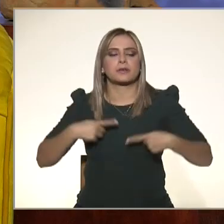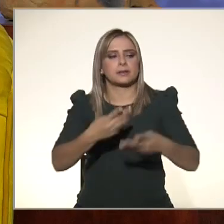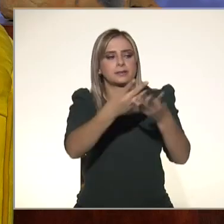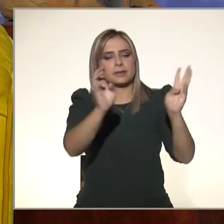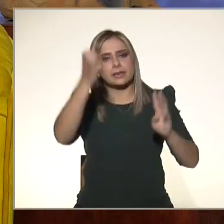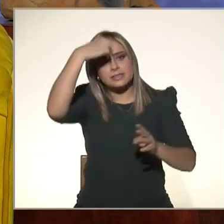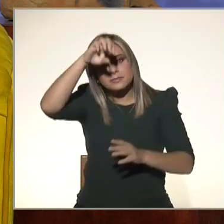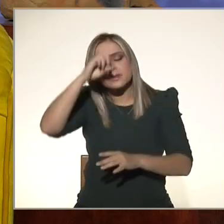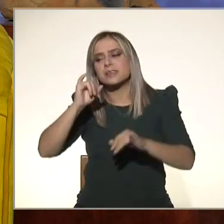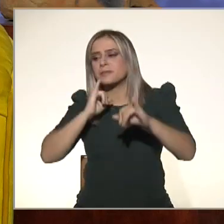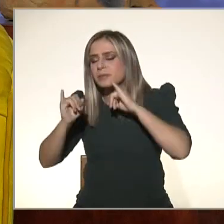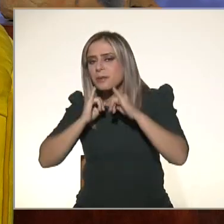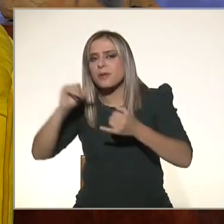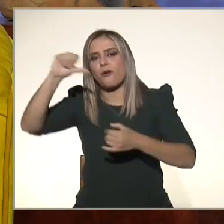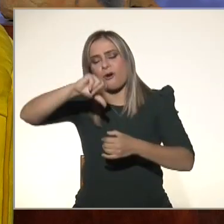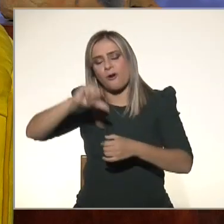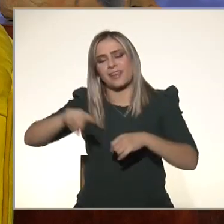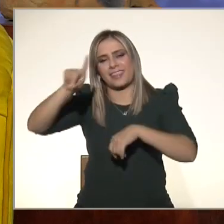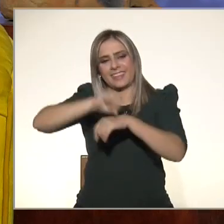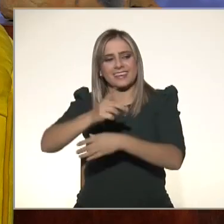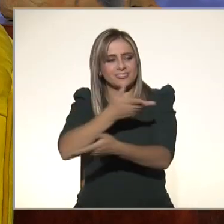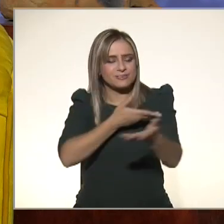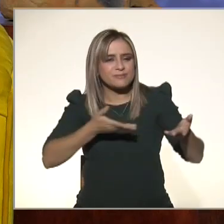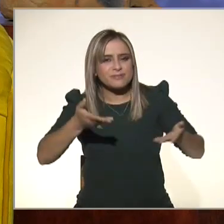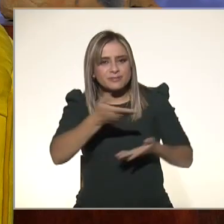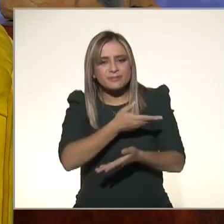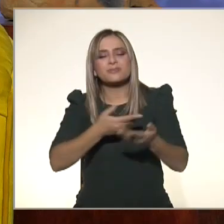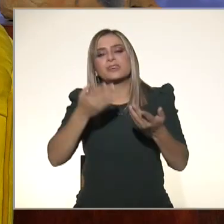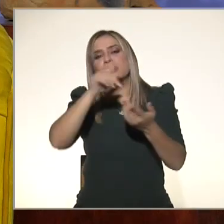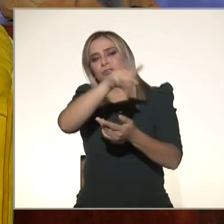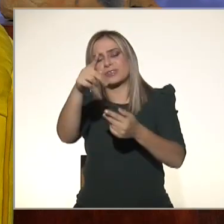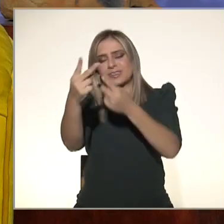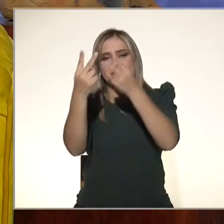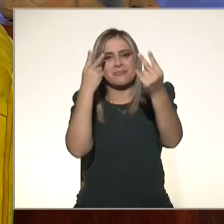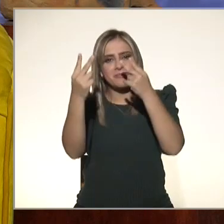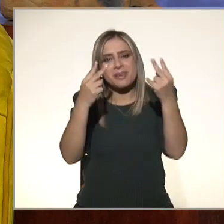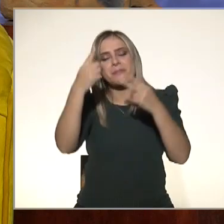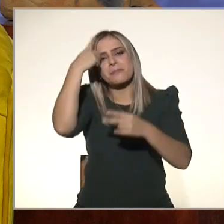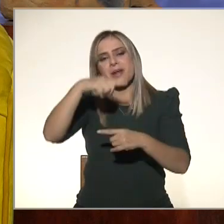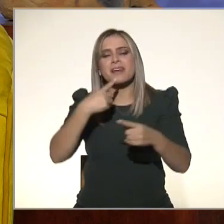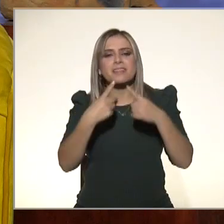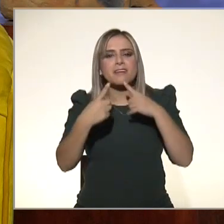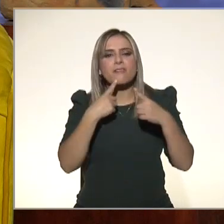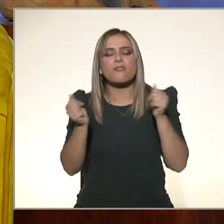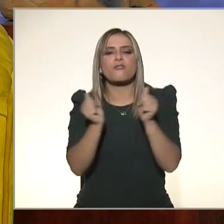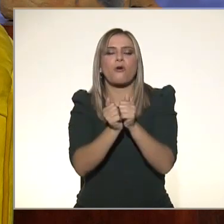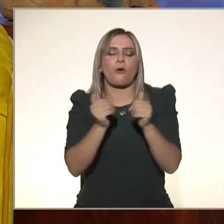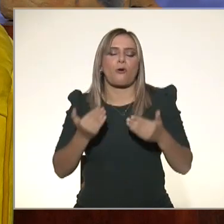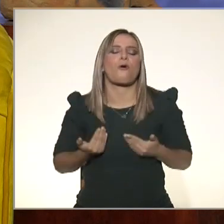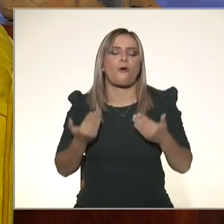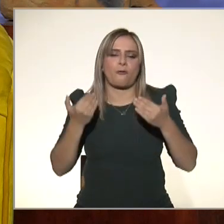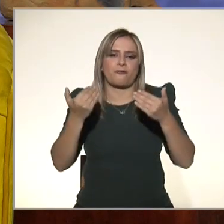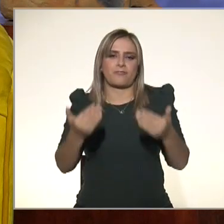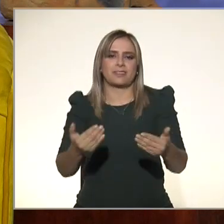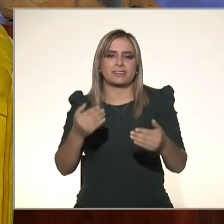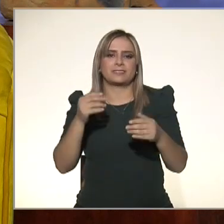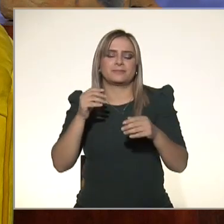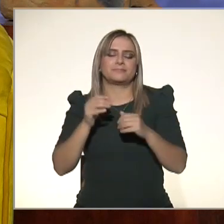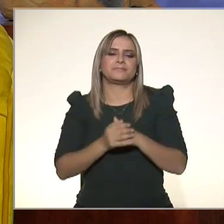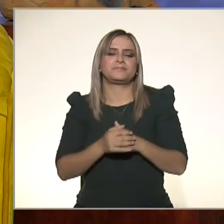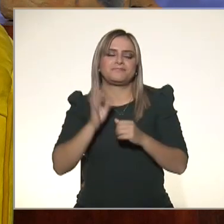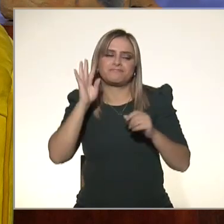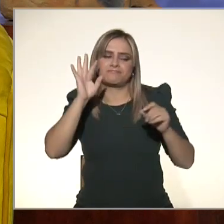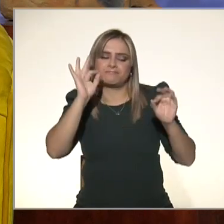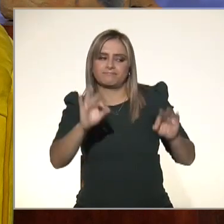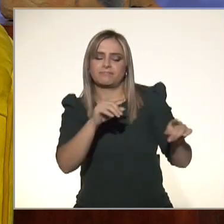nuestras intérpretes y pues con usted que está en casa recibiéndonos el día de hoy para dialogar en confianza, como bien ha dicho Pepe Bandera, pues de